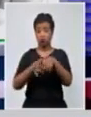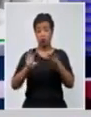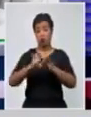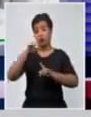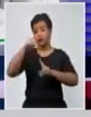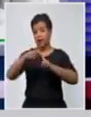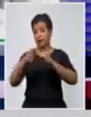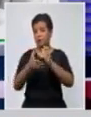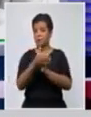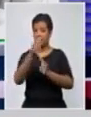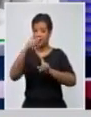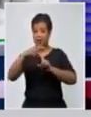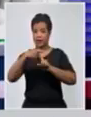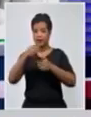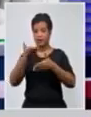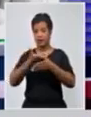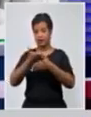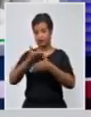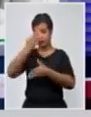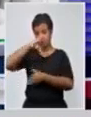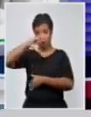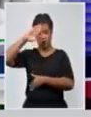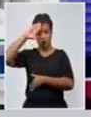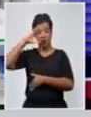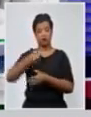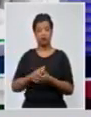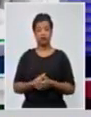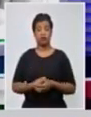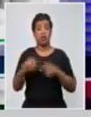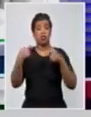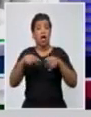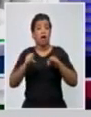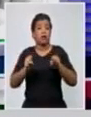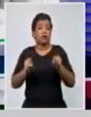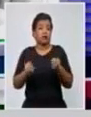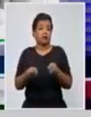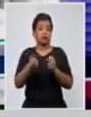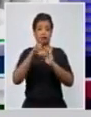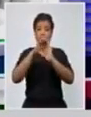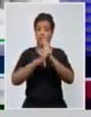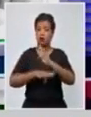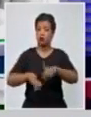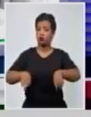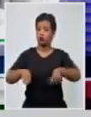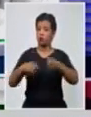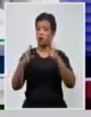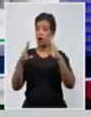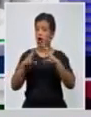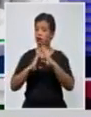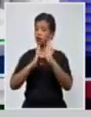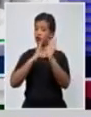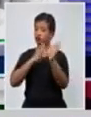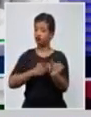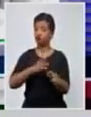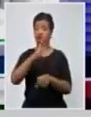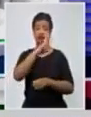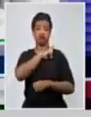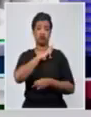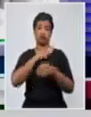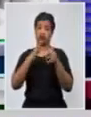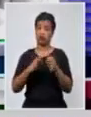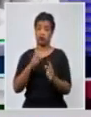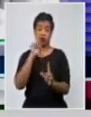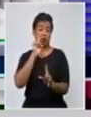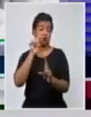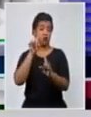Guantánamo, Matanzas y Santiago de Cuba, por tanto, a extremar las medidas en casa, la disciplina y la autorresponsabilidad como